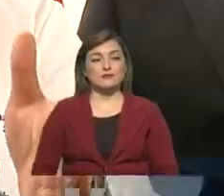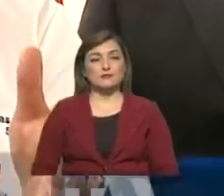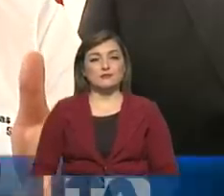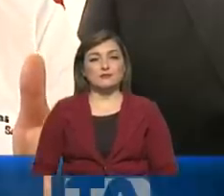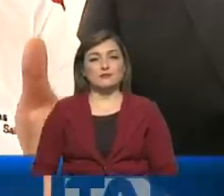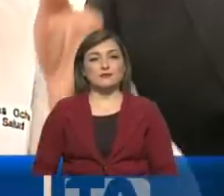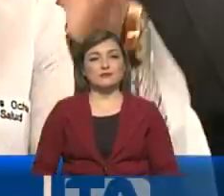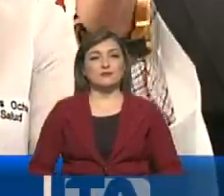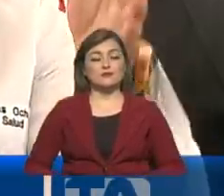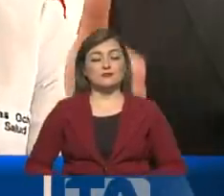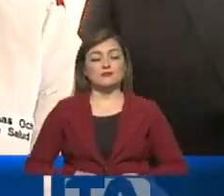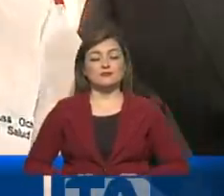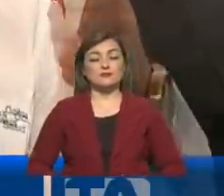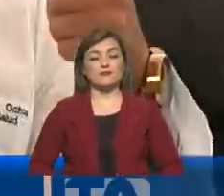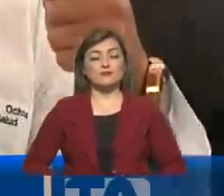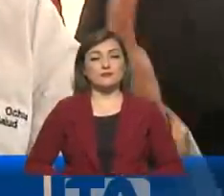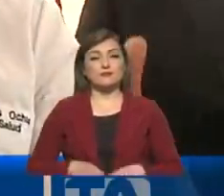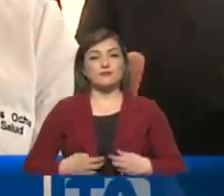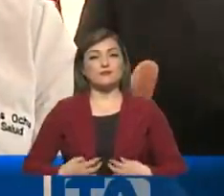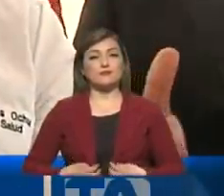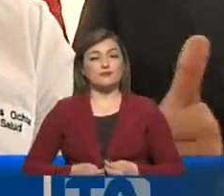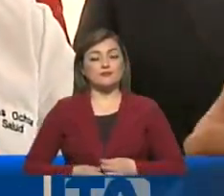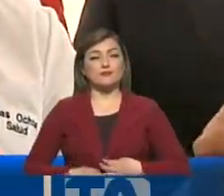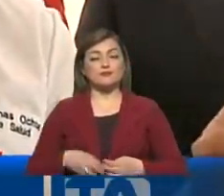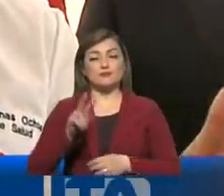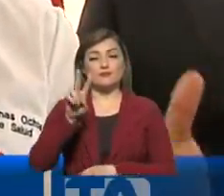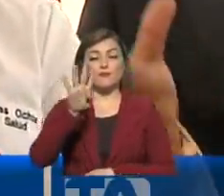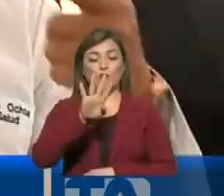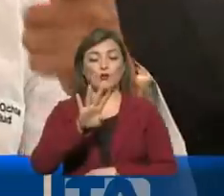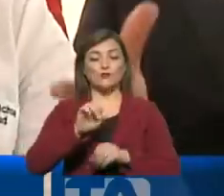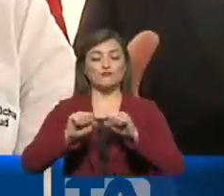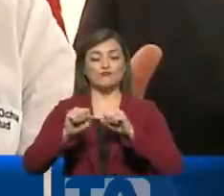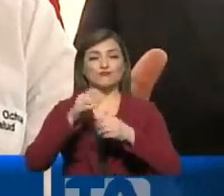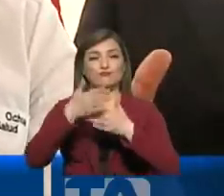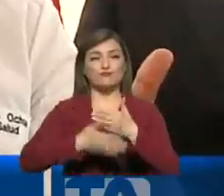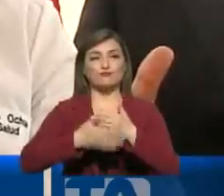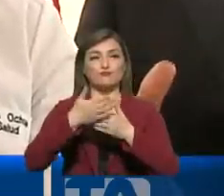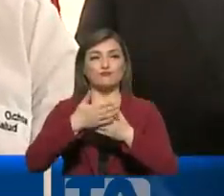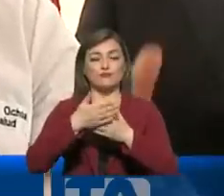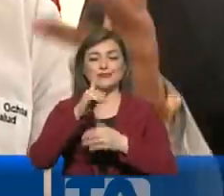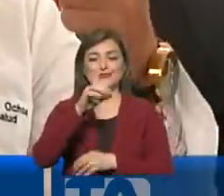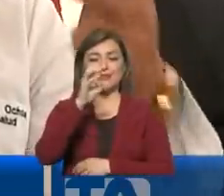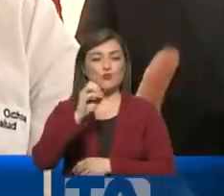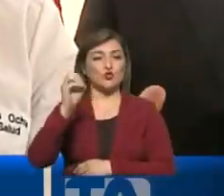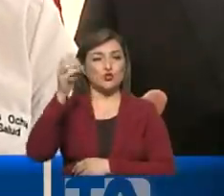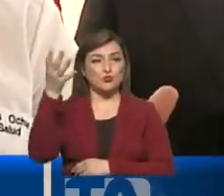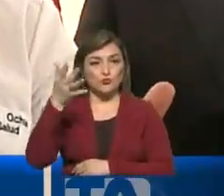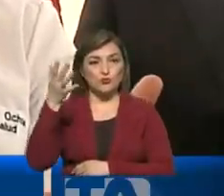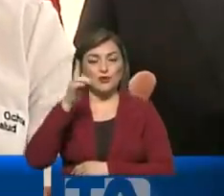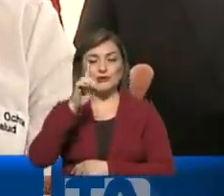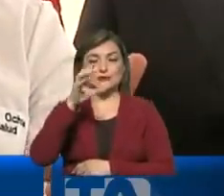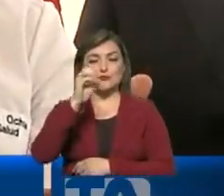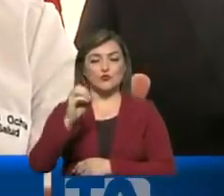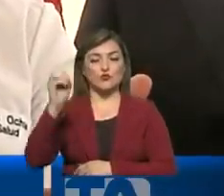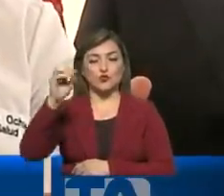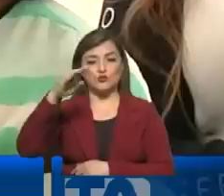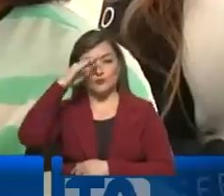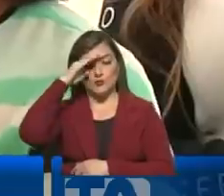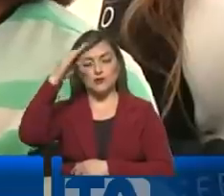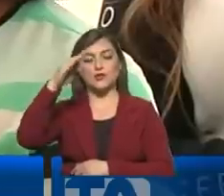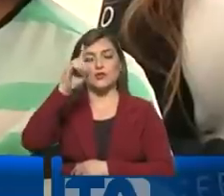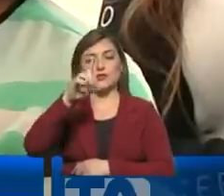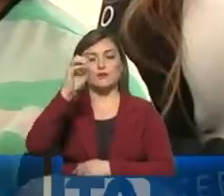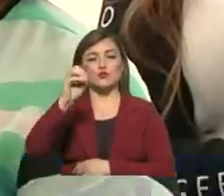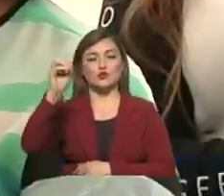dejar el 24 de mayo y es la garantía. 100% docentes, 100% militares, 100% Policía